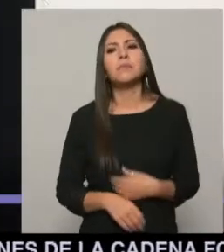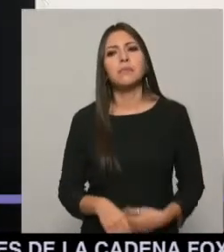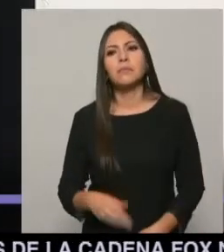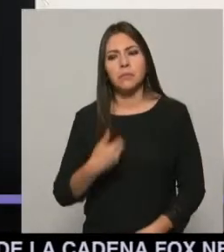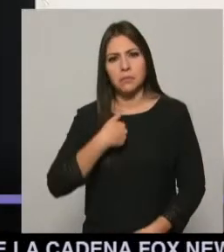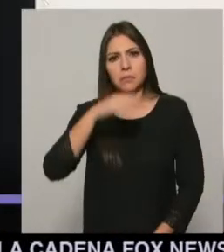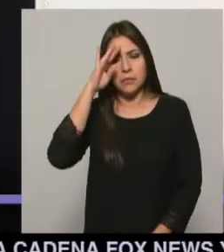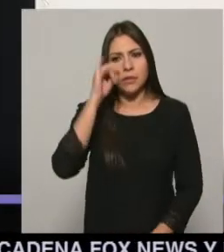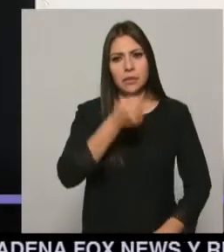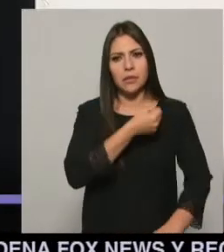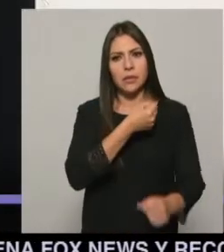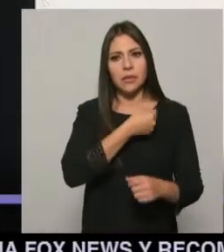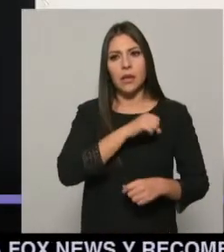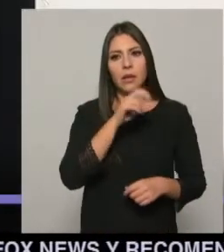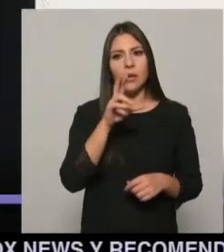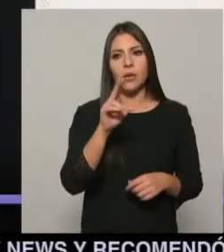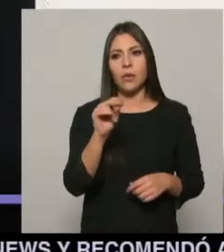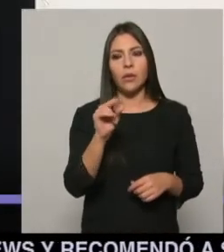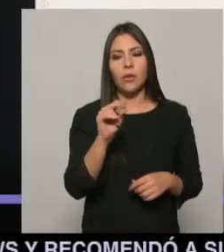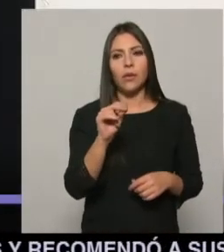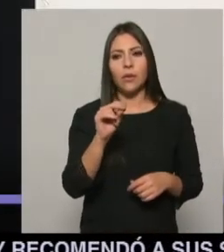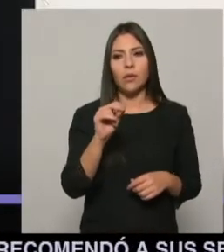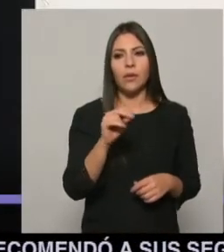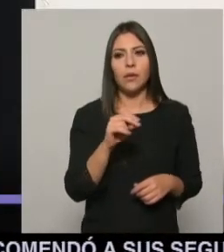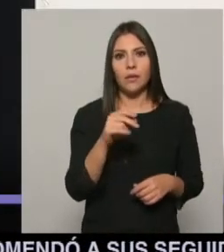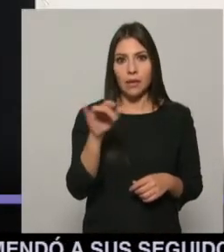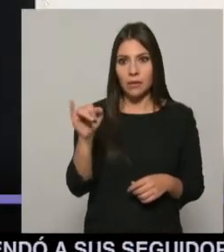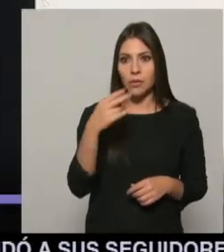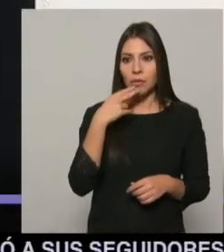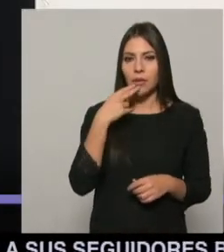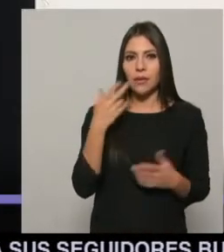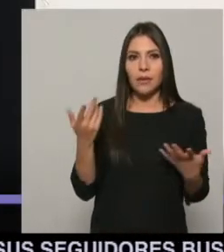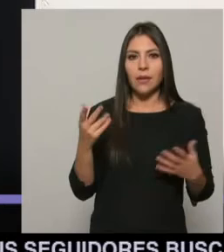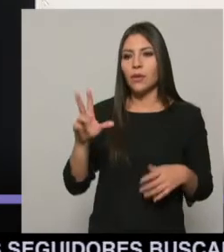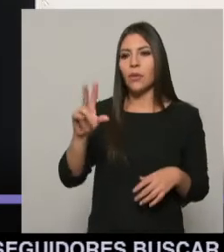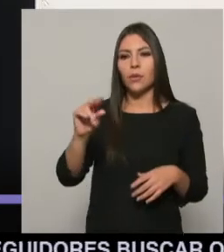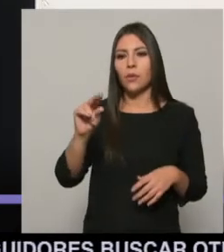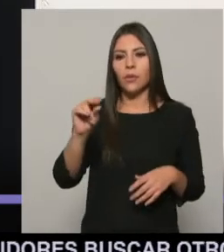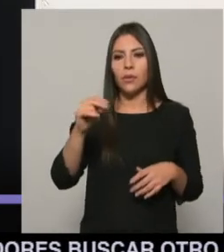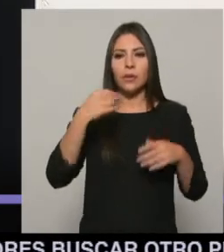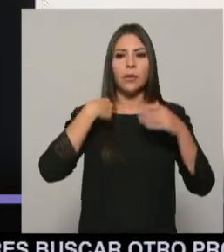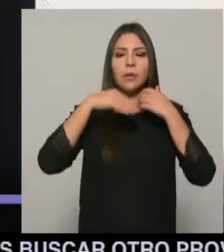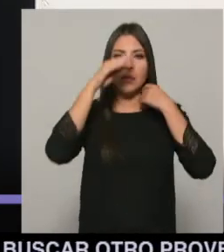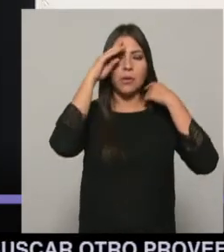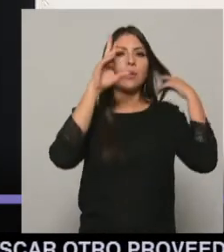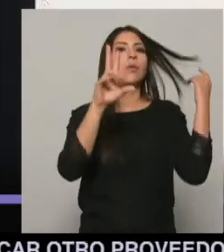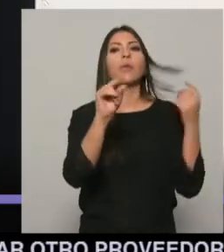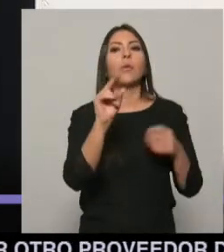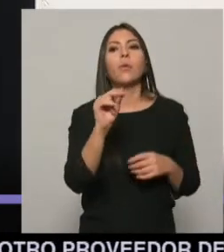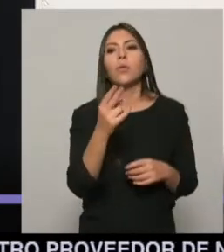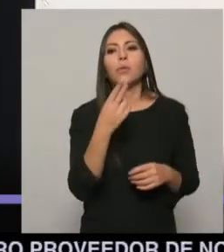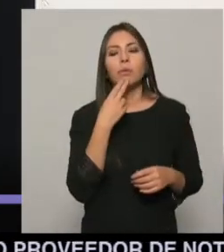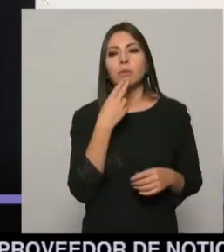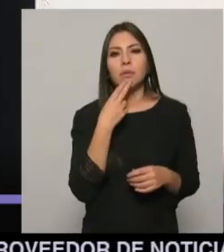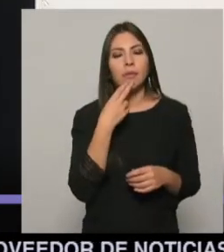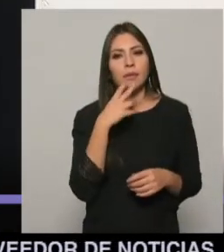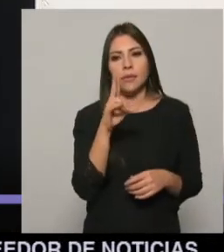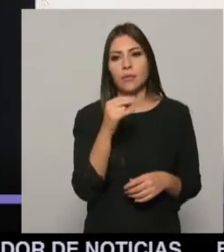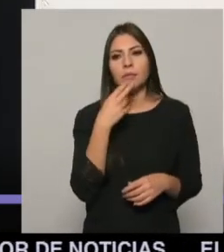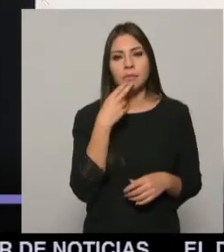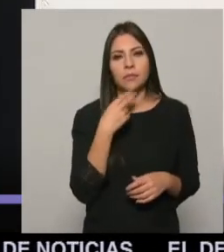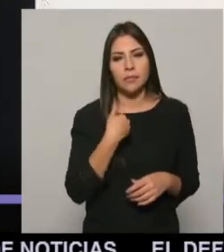todo... ¿Sí? O sea, ¿que sí lo usen? No, que no lo usen. Ah, que no lo usen. Yo dije, ay, no, qué barbaridad. No. Yo a lo que voy es que no lo usen. Que no lo